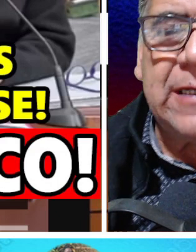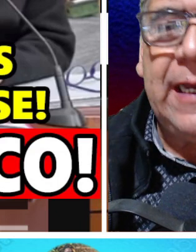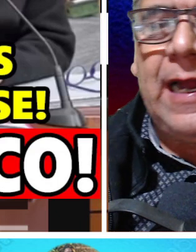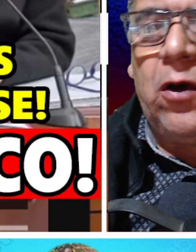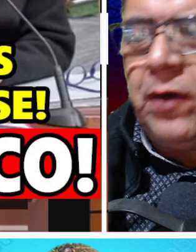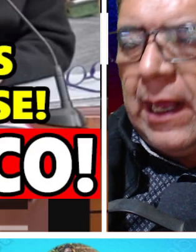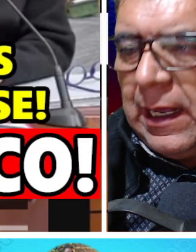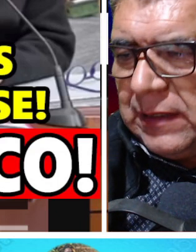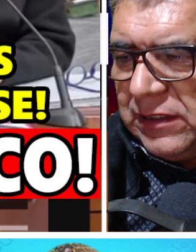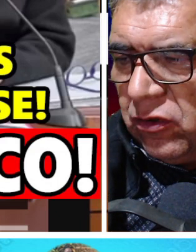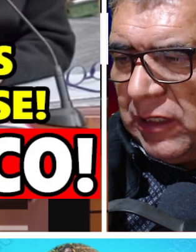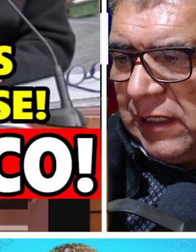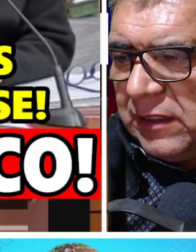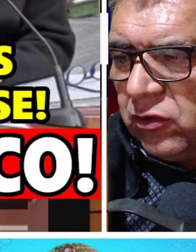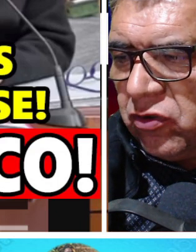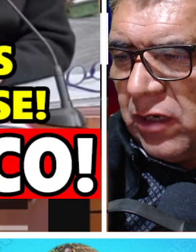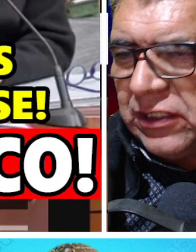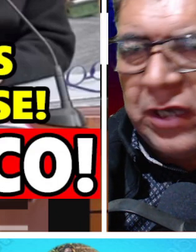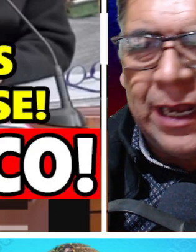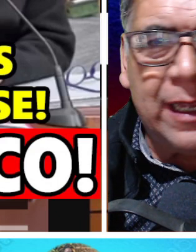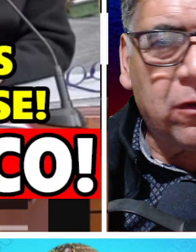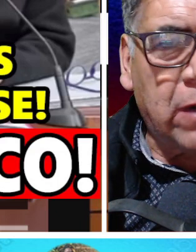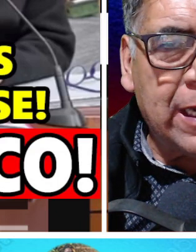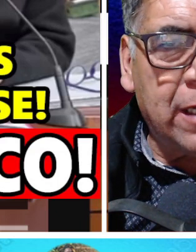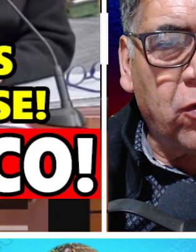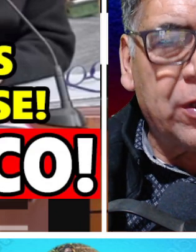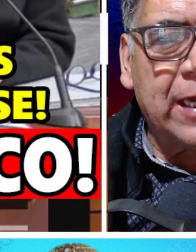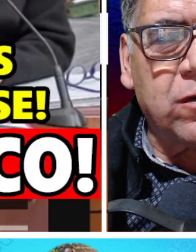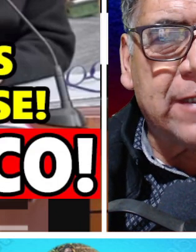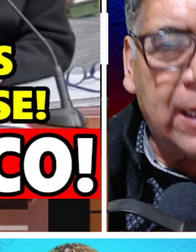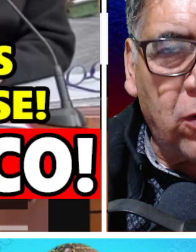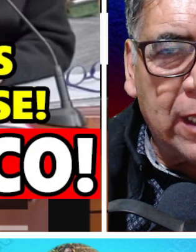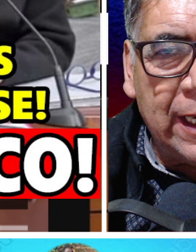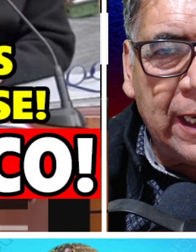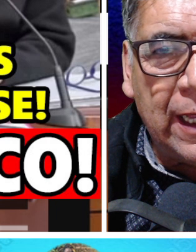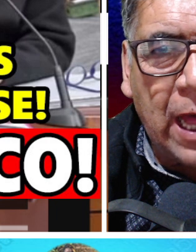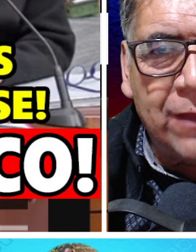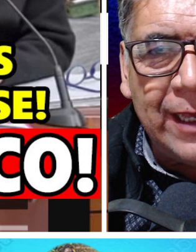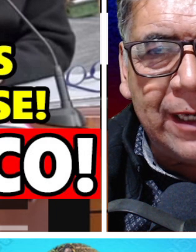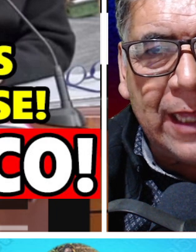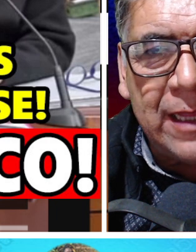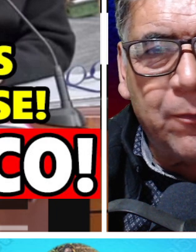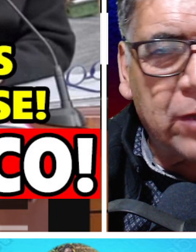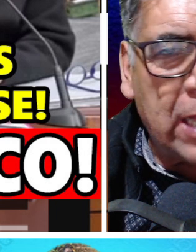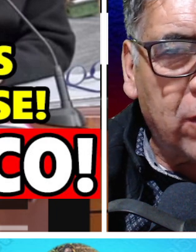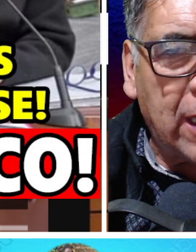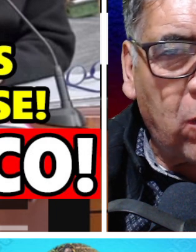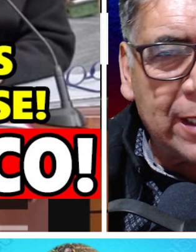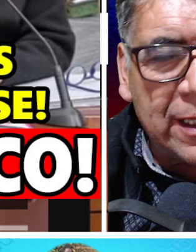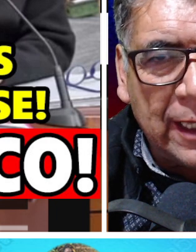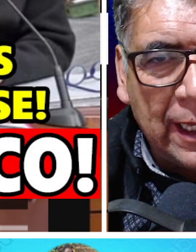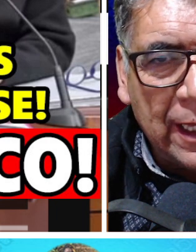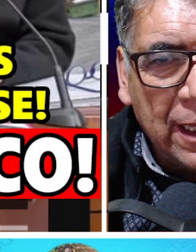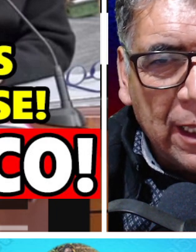Vamos a ir a una sesión del Instituto Nacional Electoral donde el consejero del INE advierte a diputado de la